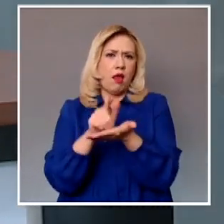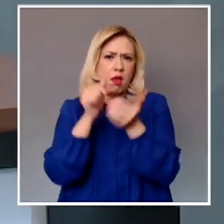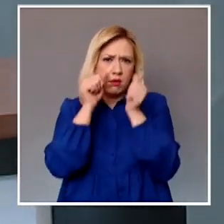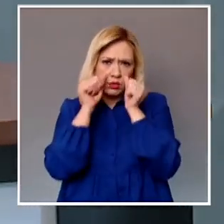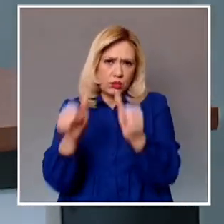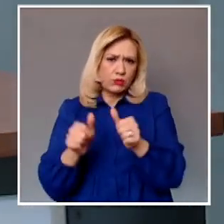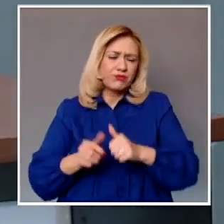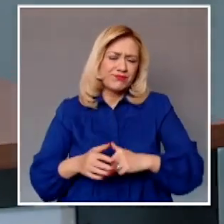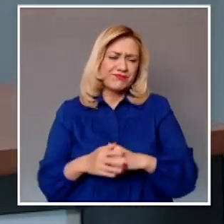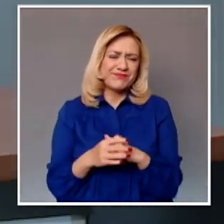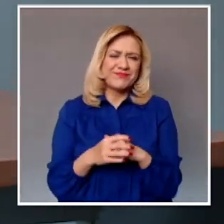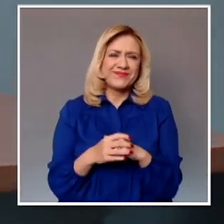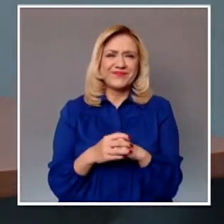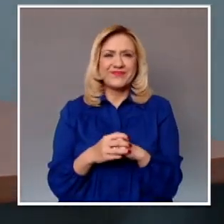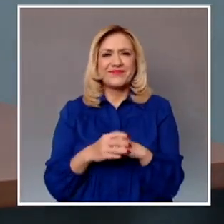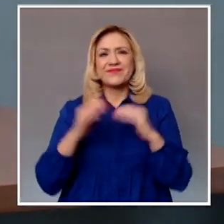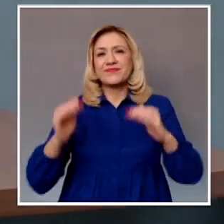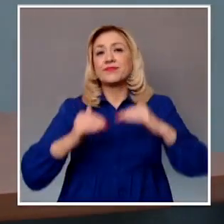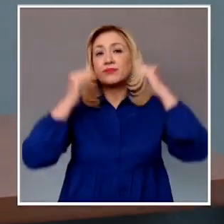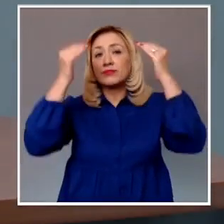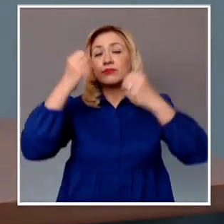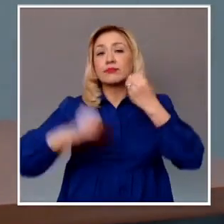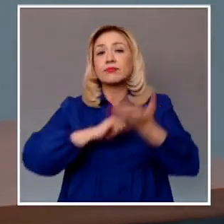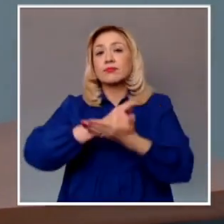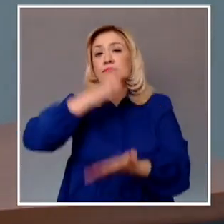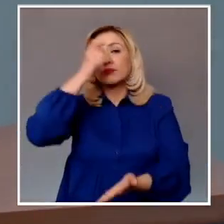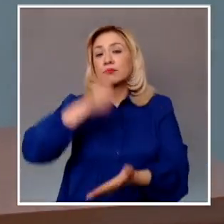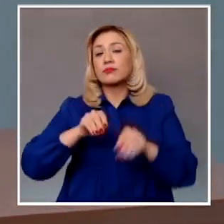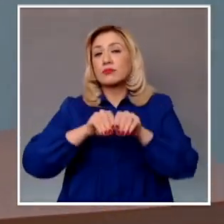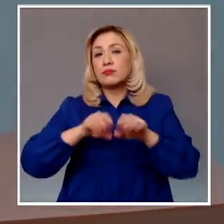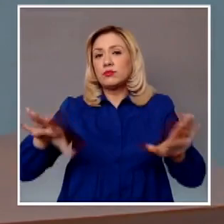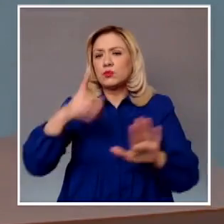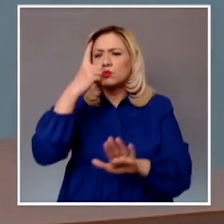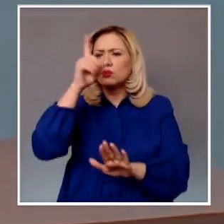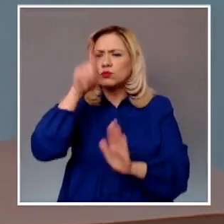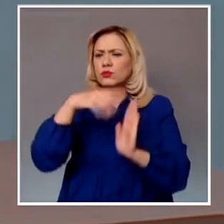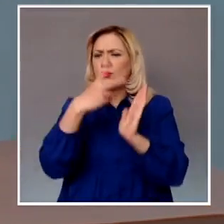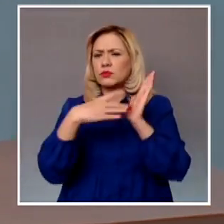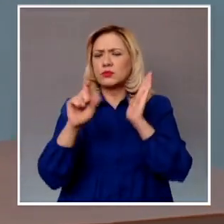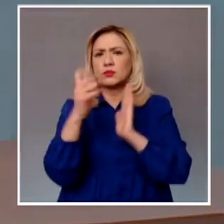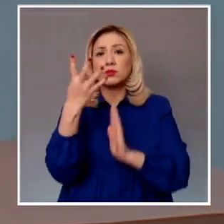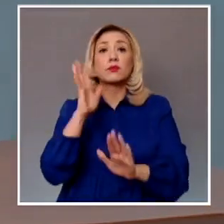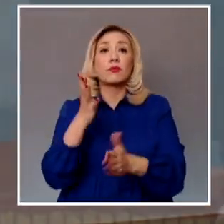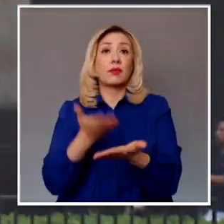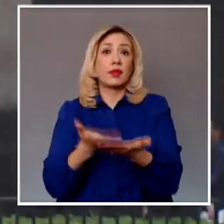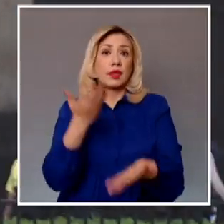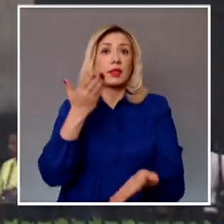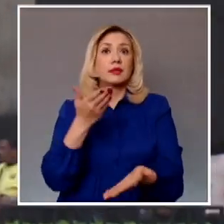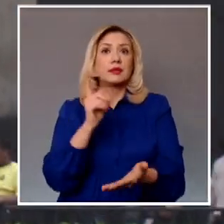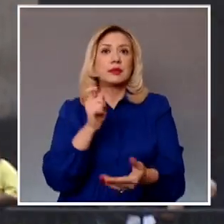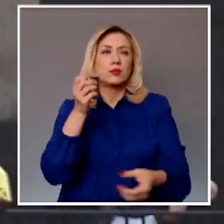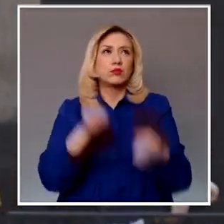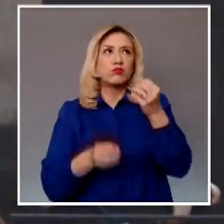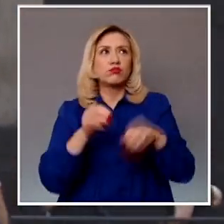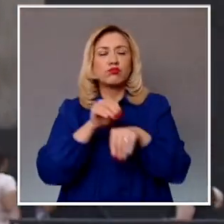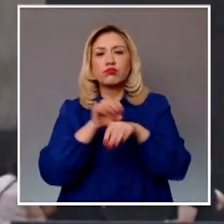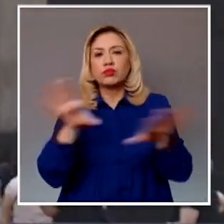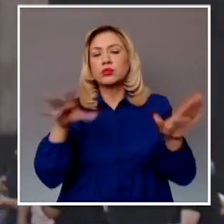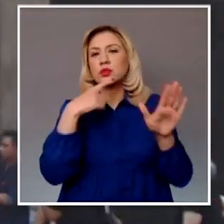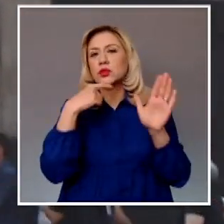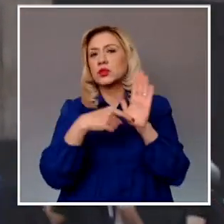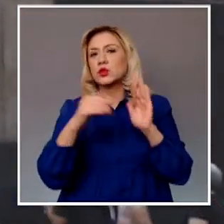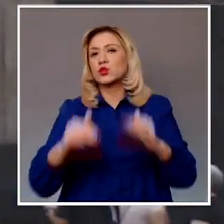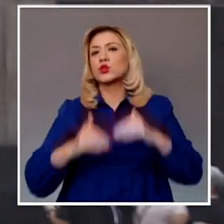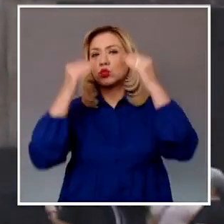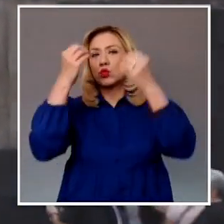La Suprema Corte publicó el Acuerdo General 1-2024 del Pleno de la Suprema Corte, que establece el procedimiento para la